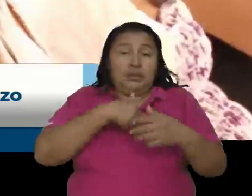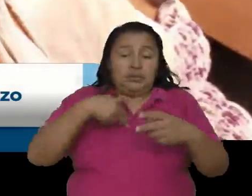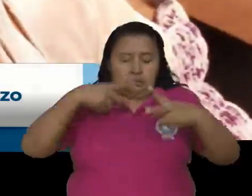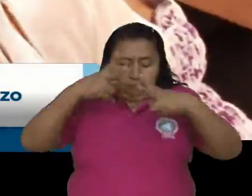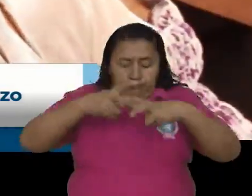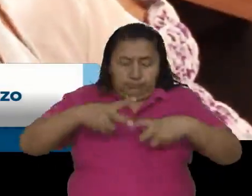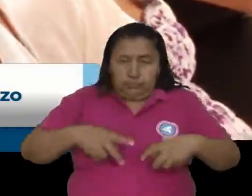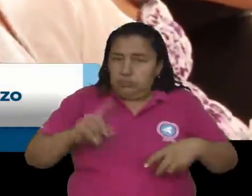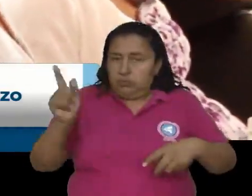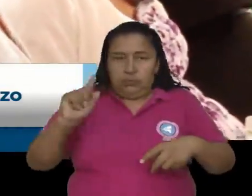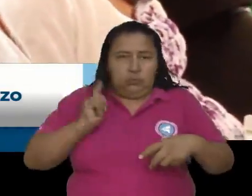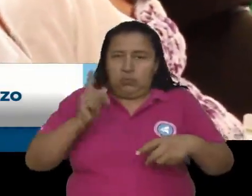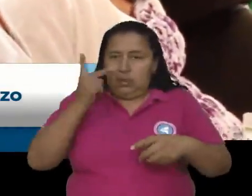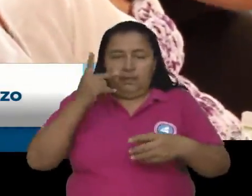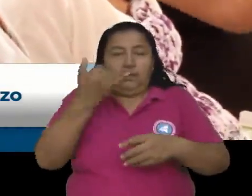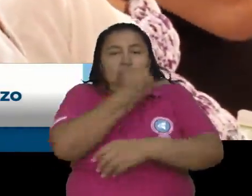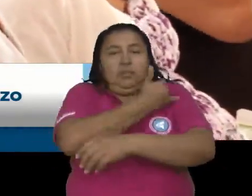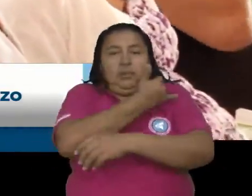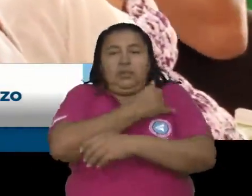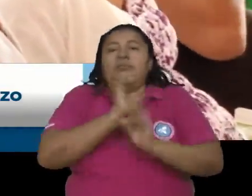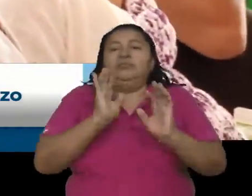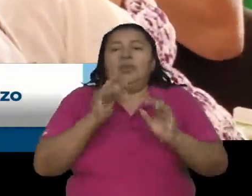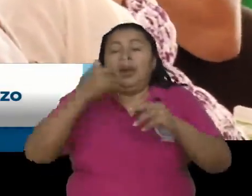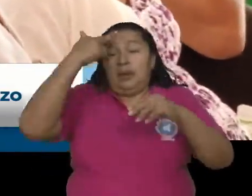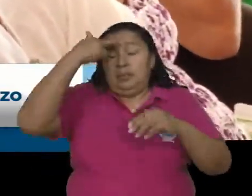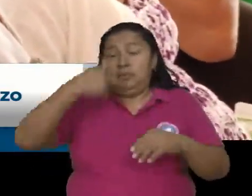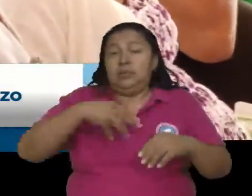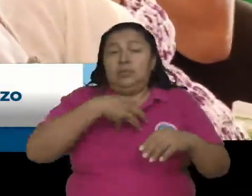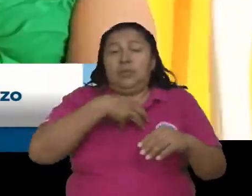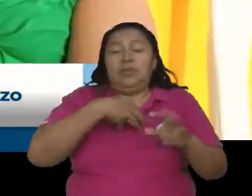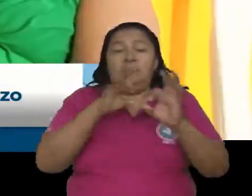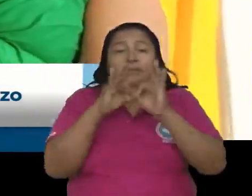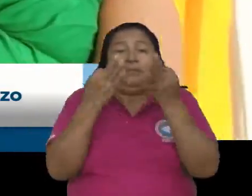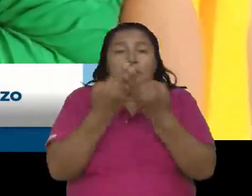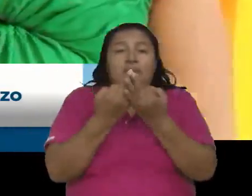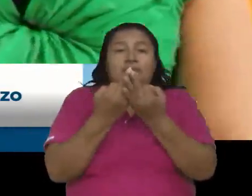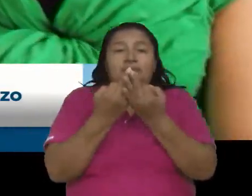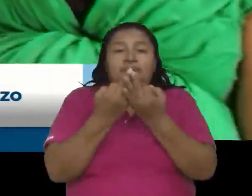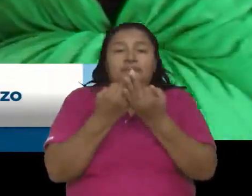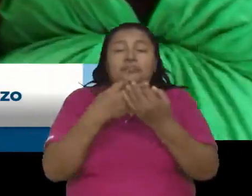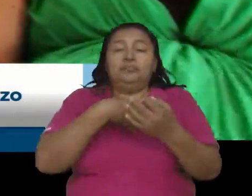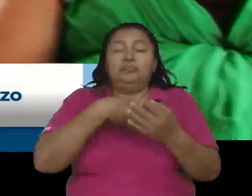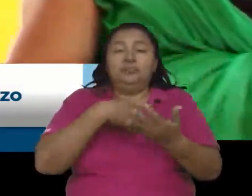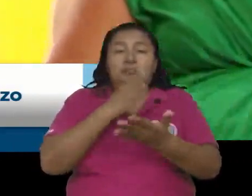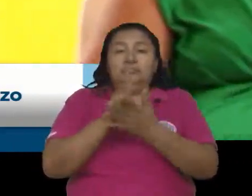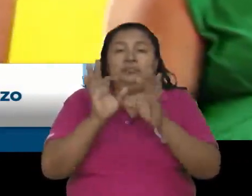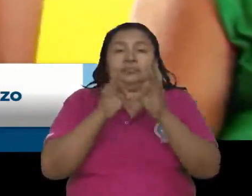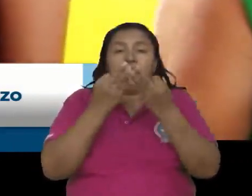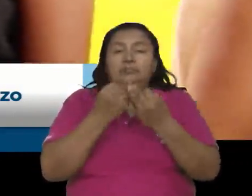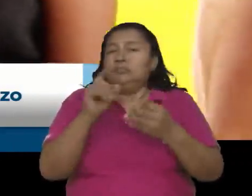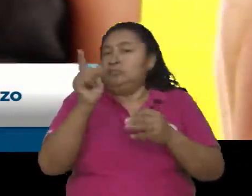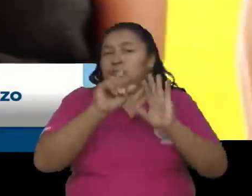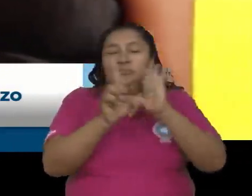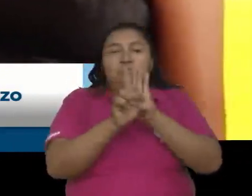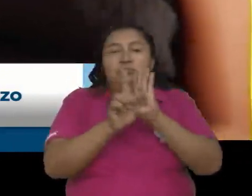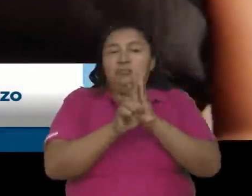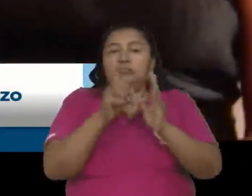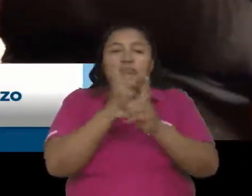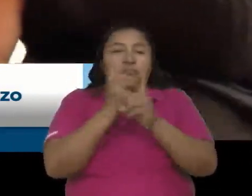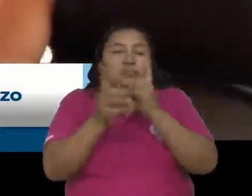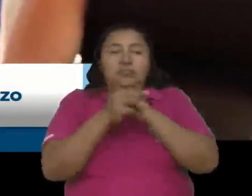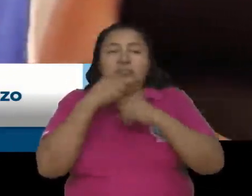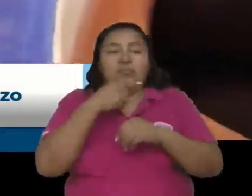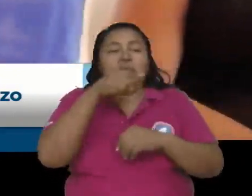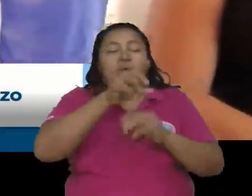no tiene que ver con el hospital. Exactamente. O sea, la responsabilidad queda delindada. Del familiar, ¿ya? Porque no es una ley que te obligue a que el